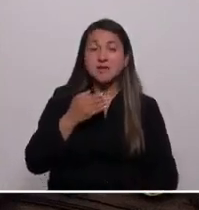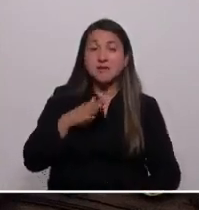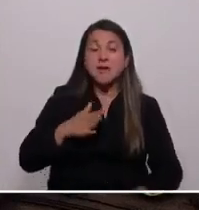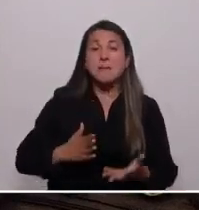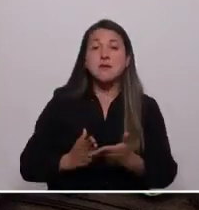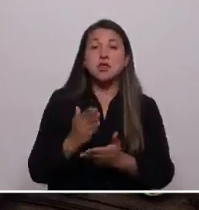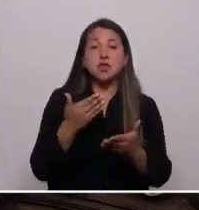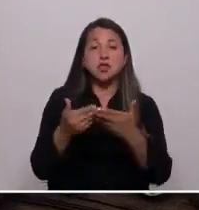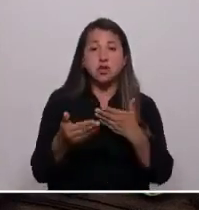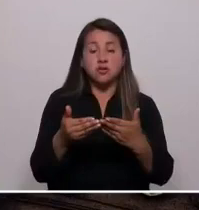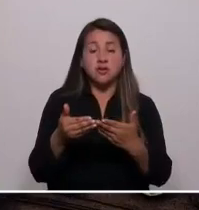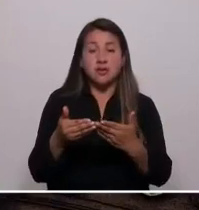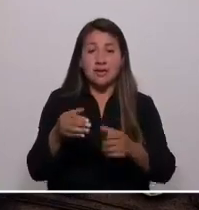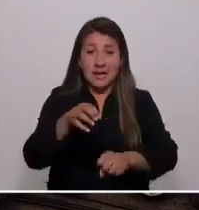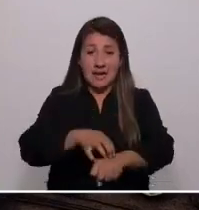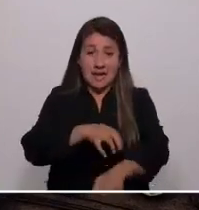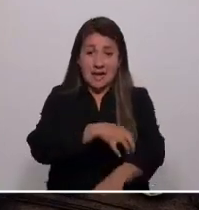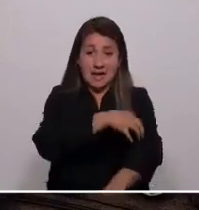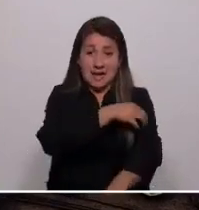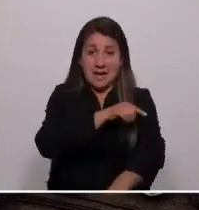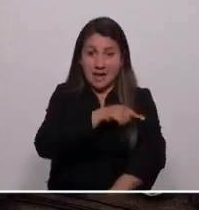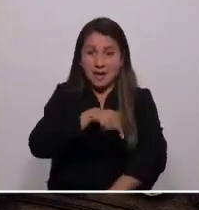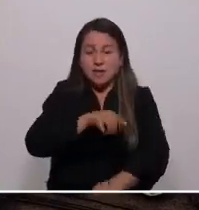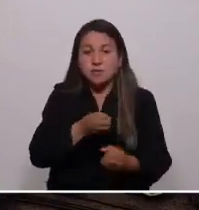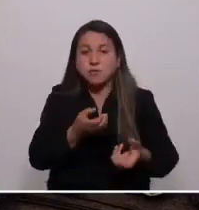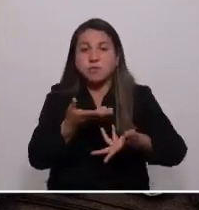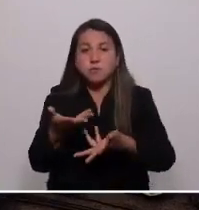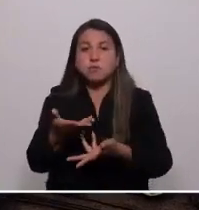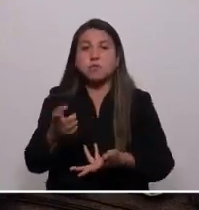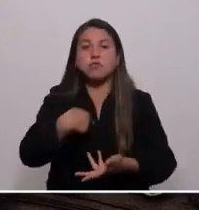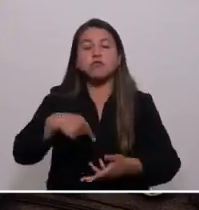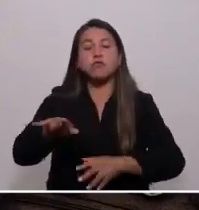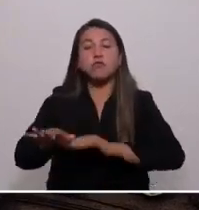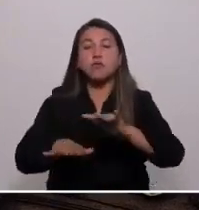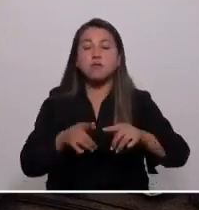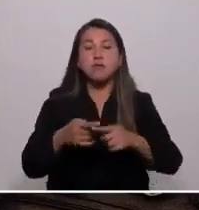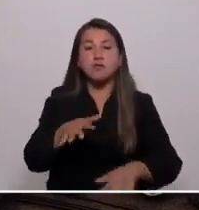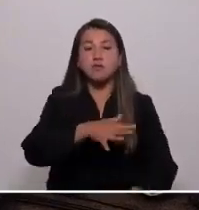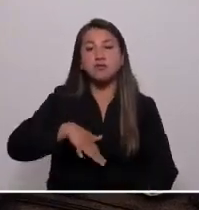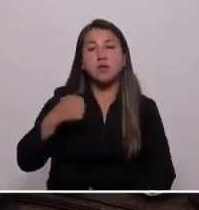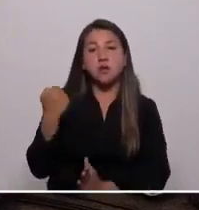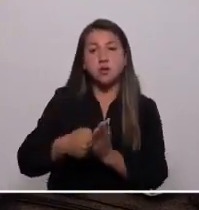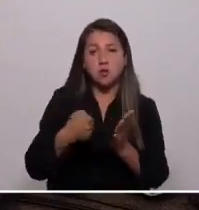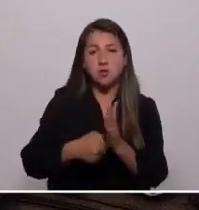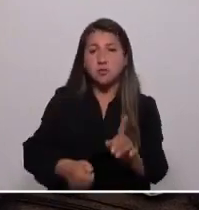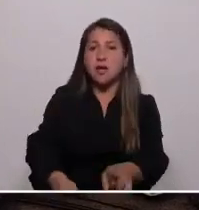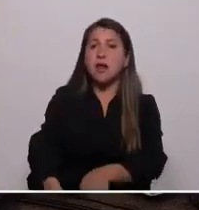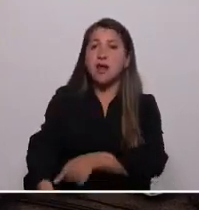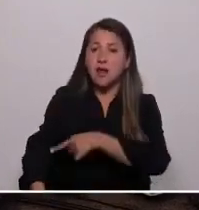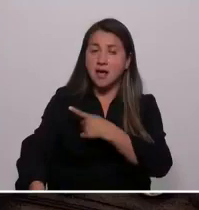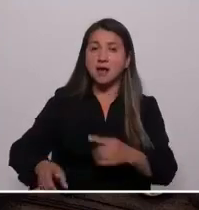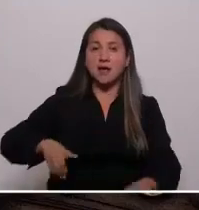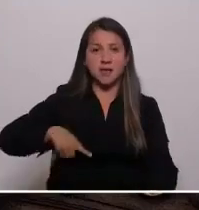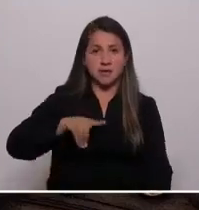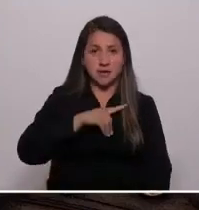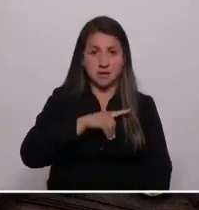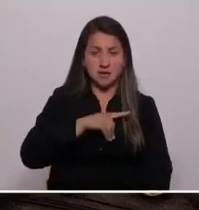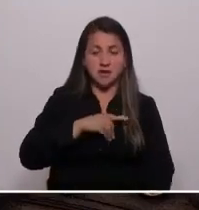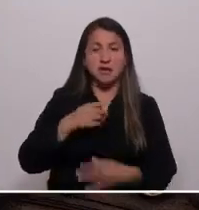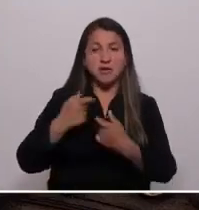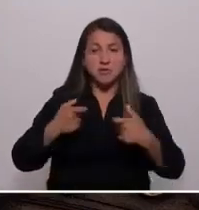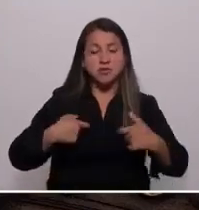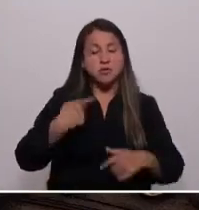territorios y está esta alternativa las fortalecerá como movimiento social porque la lucha será larga y digna somos